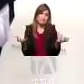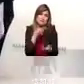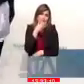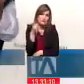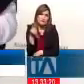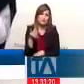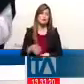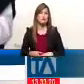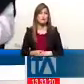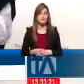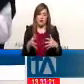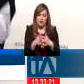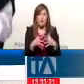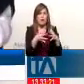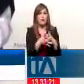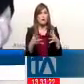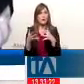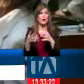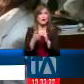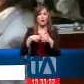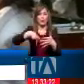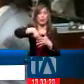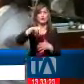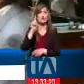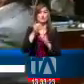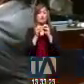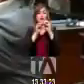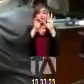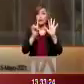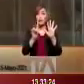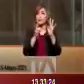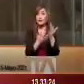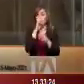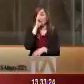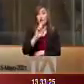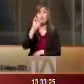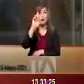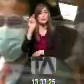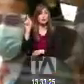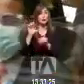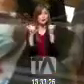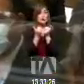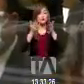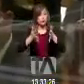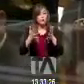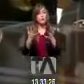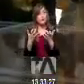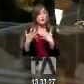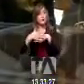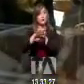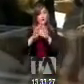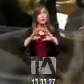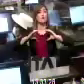sea un entrampamiento y tengamos dificultad. El PSC solo espera que se respeten los deseos de los asambleístas de integrar